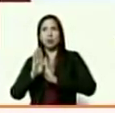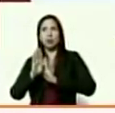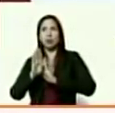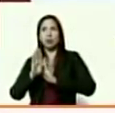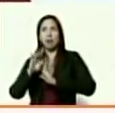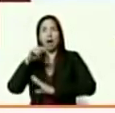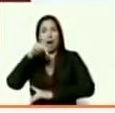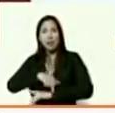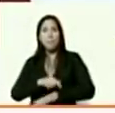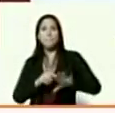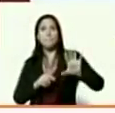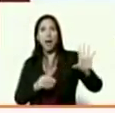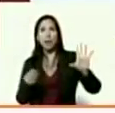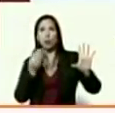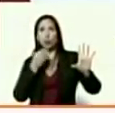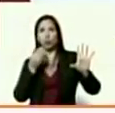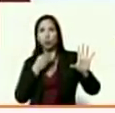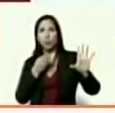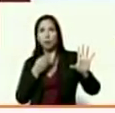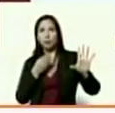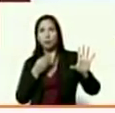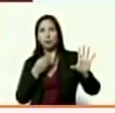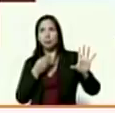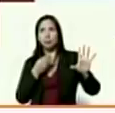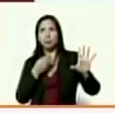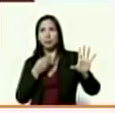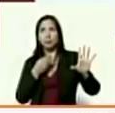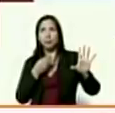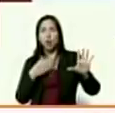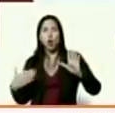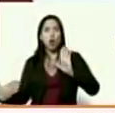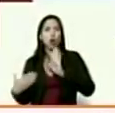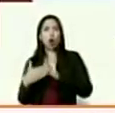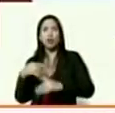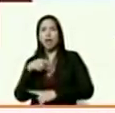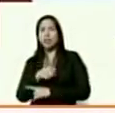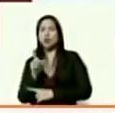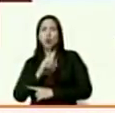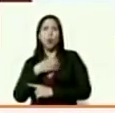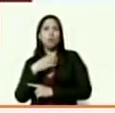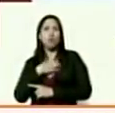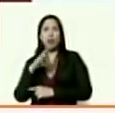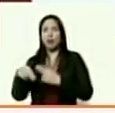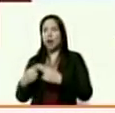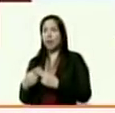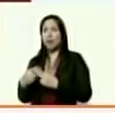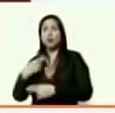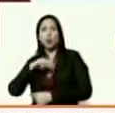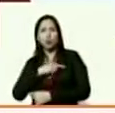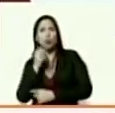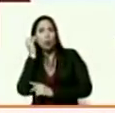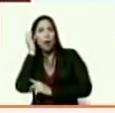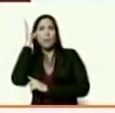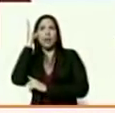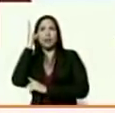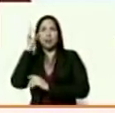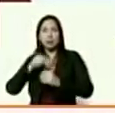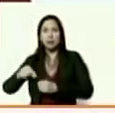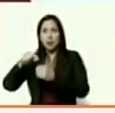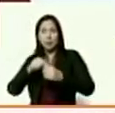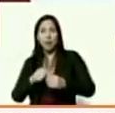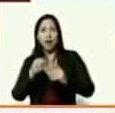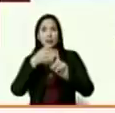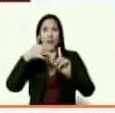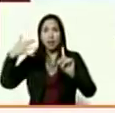se consume. O sea, contra eso no puede nadie. Si nosotros somos capaces de sembrar los cereales